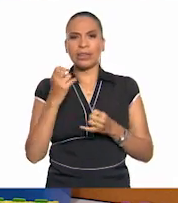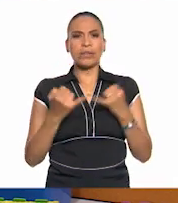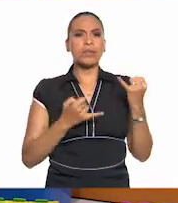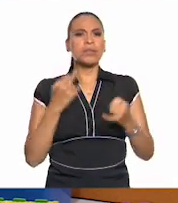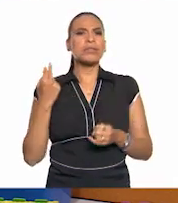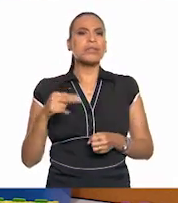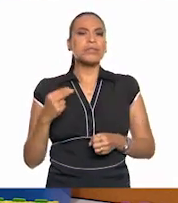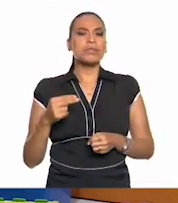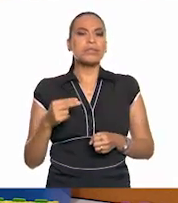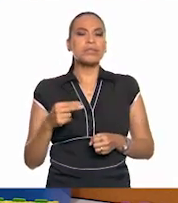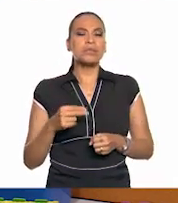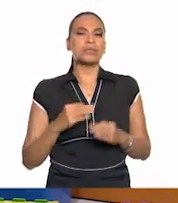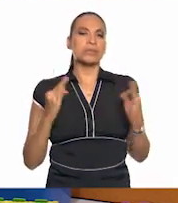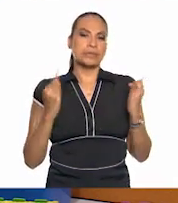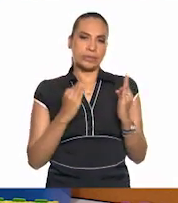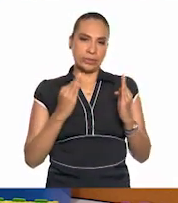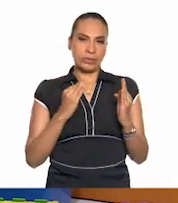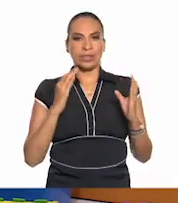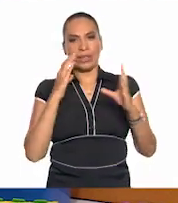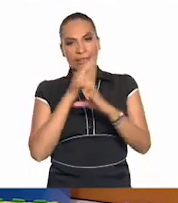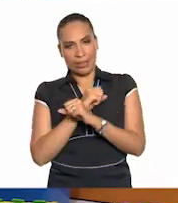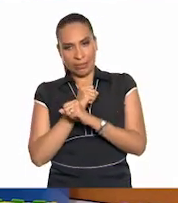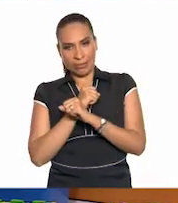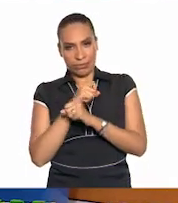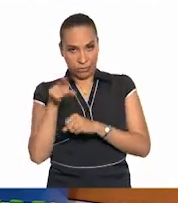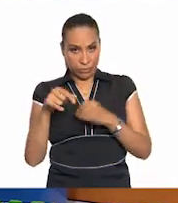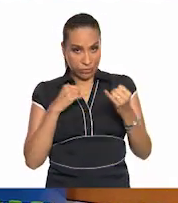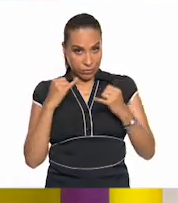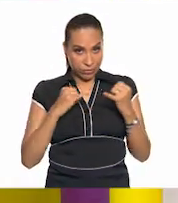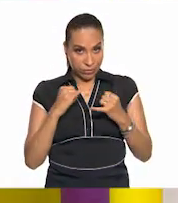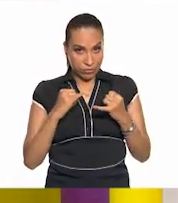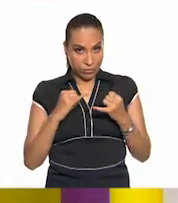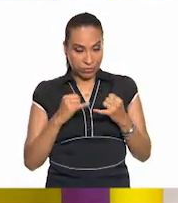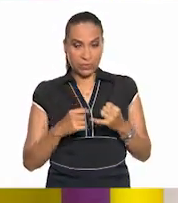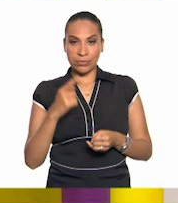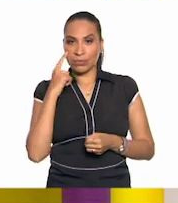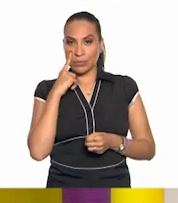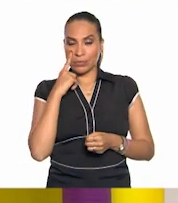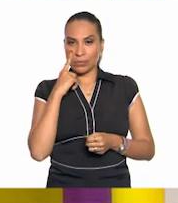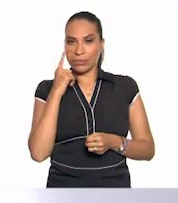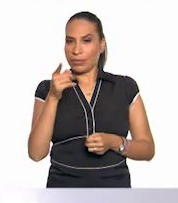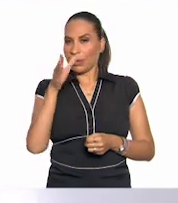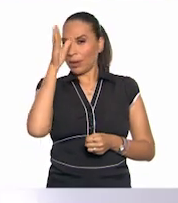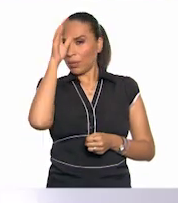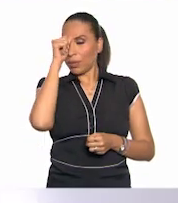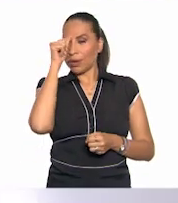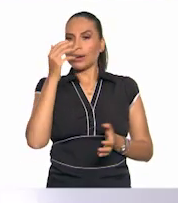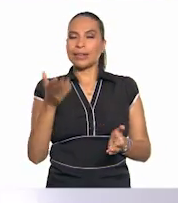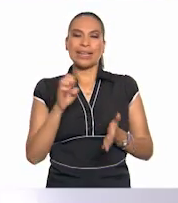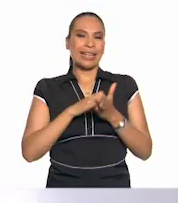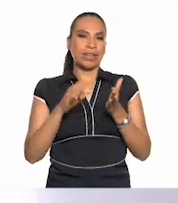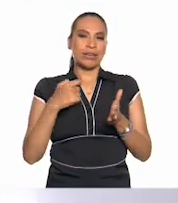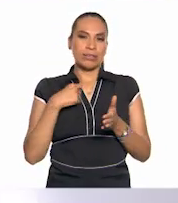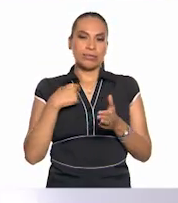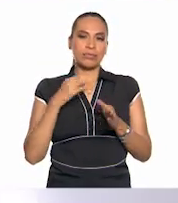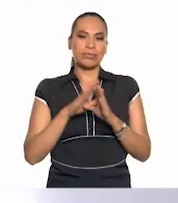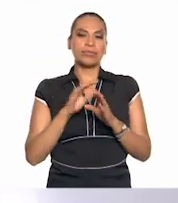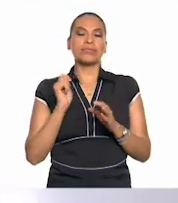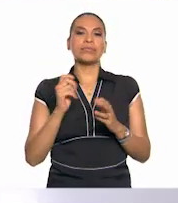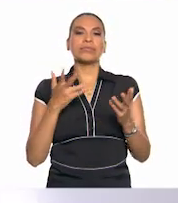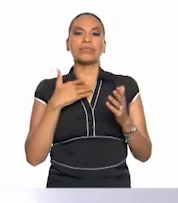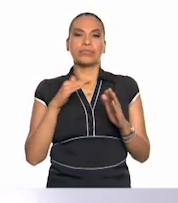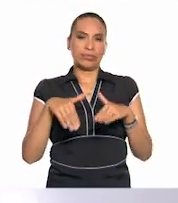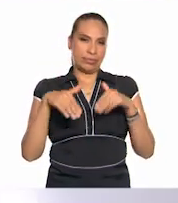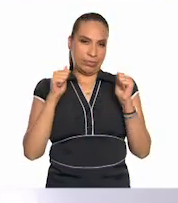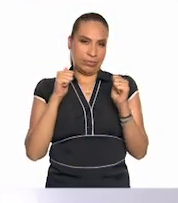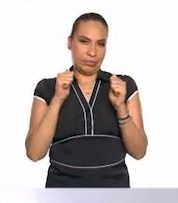juego se llama frío o caliente. ¿Lo has jugado? Sí. Mira, acuérdate que, por ejemplo, yo voy a esconder, bueno, yo ya